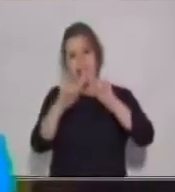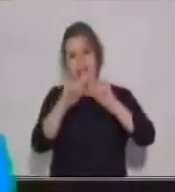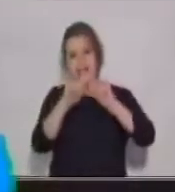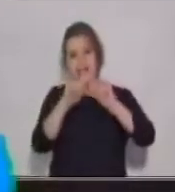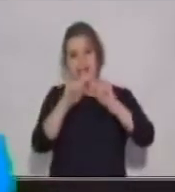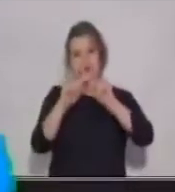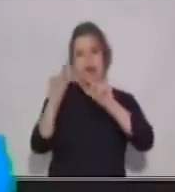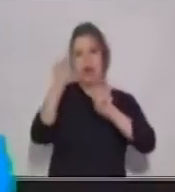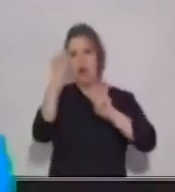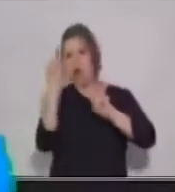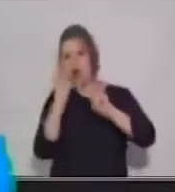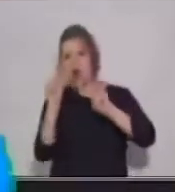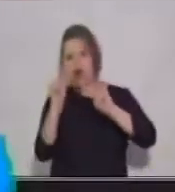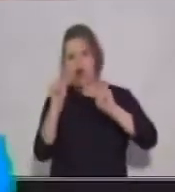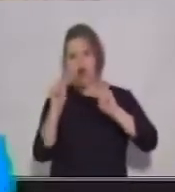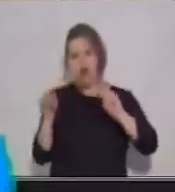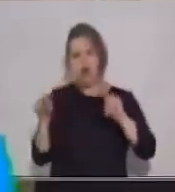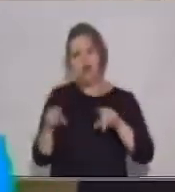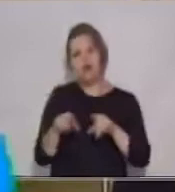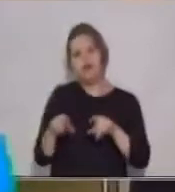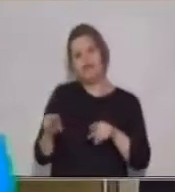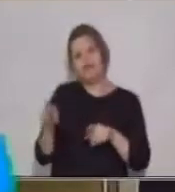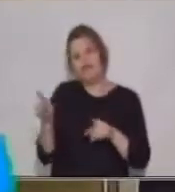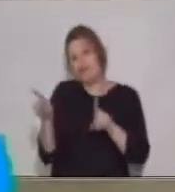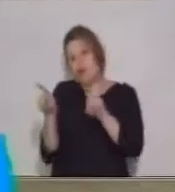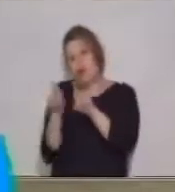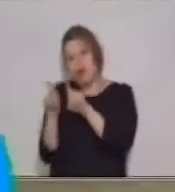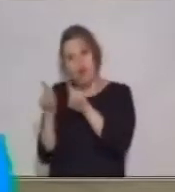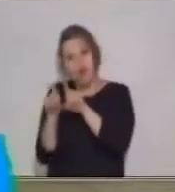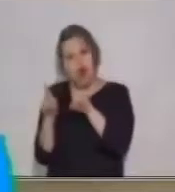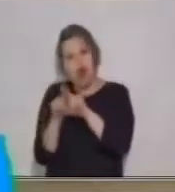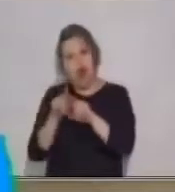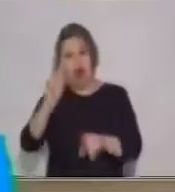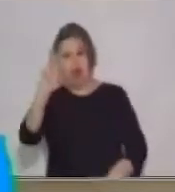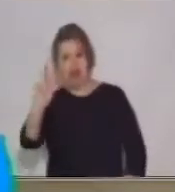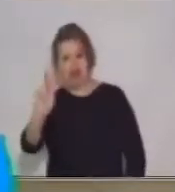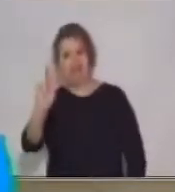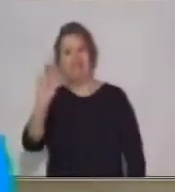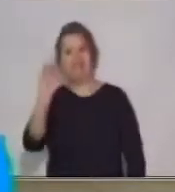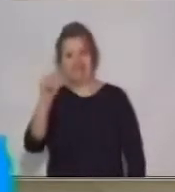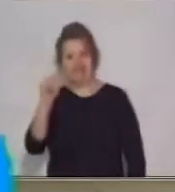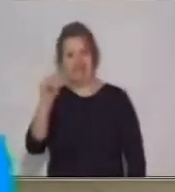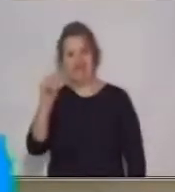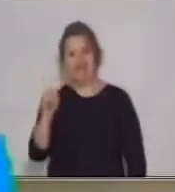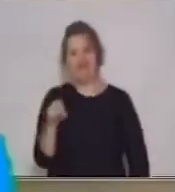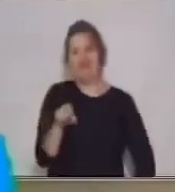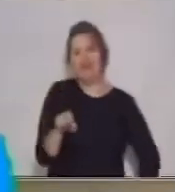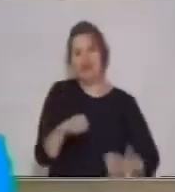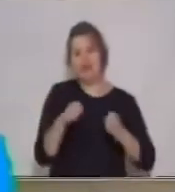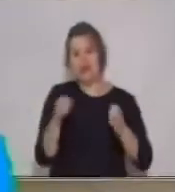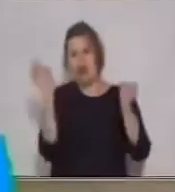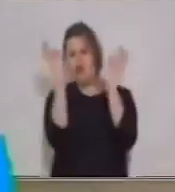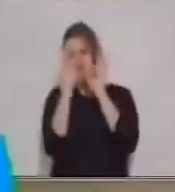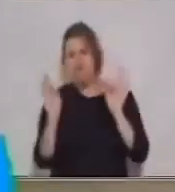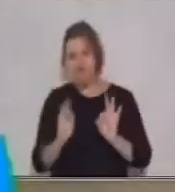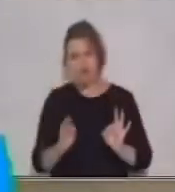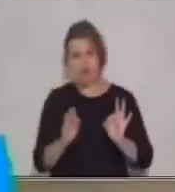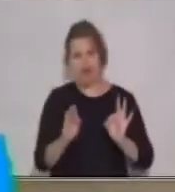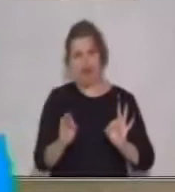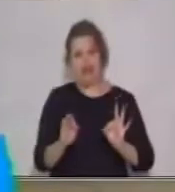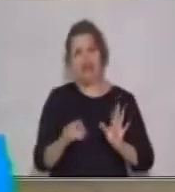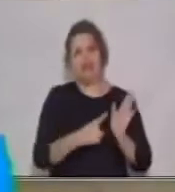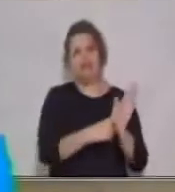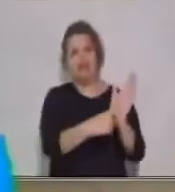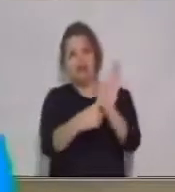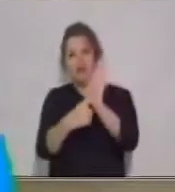revés, y es igual a x al cuadrado. Regularmente así trabajan, o esta es la forma en la que van